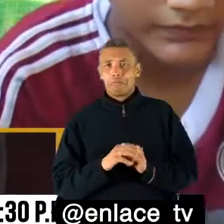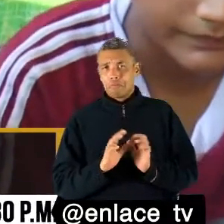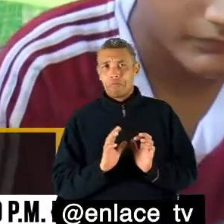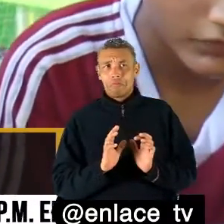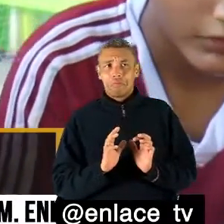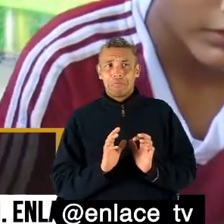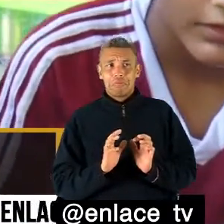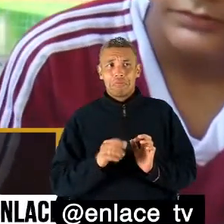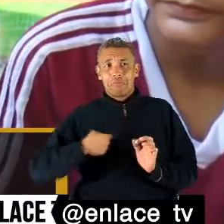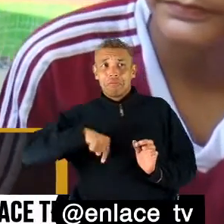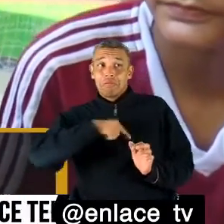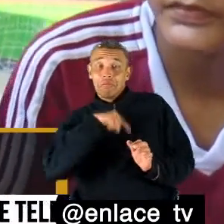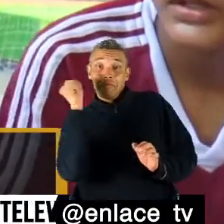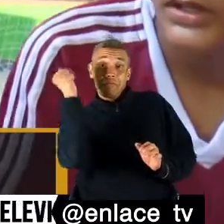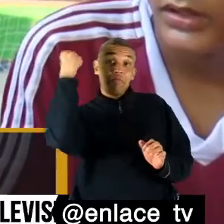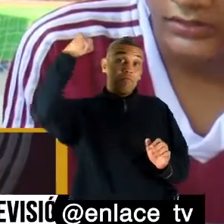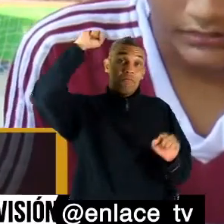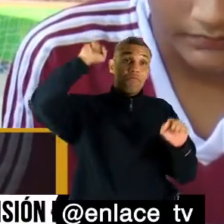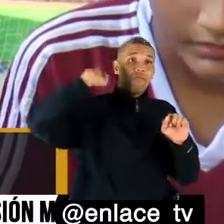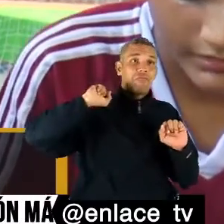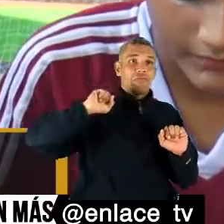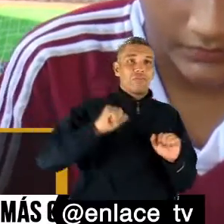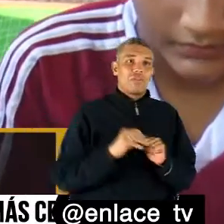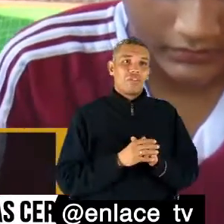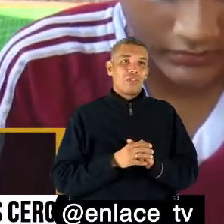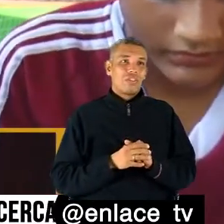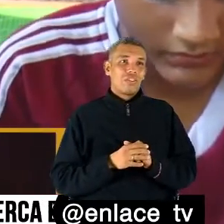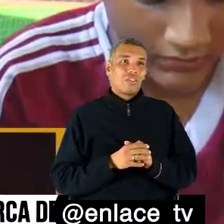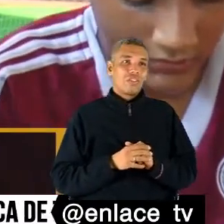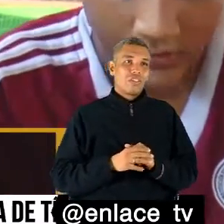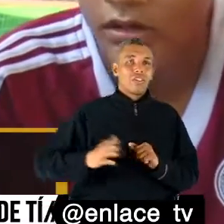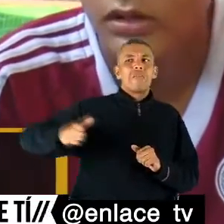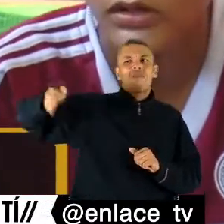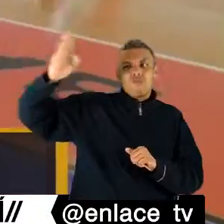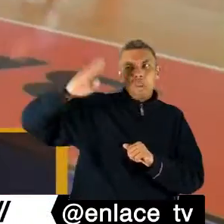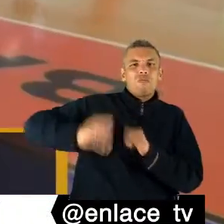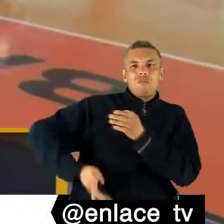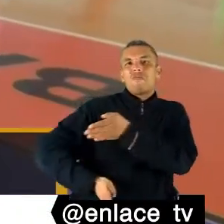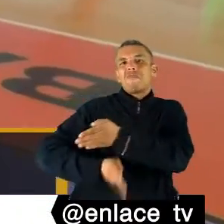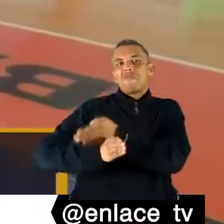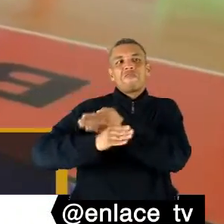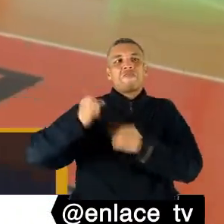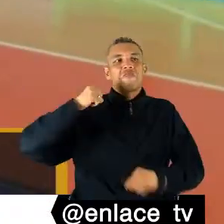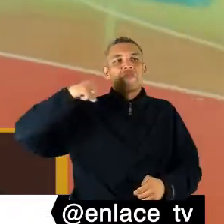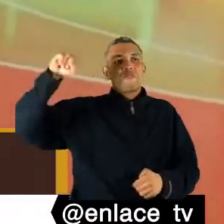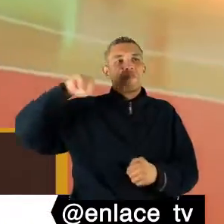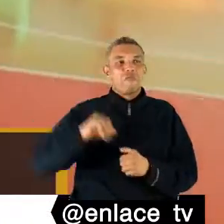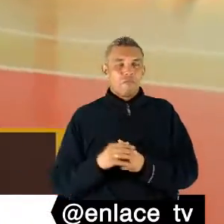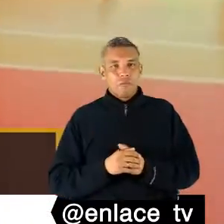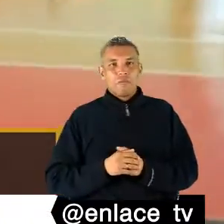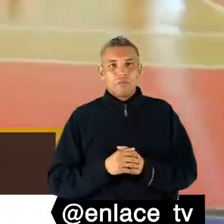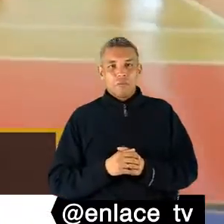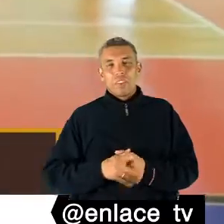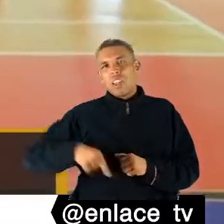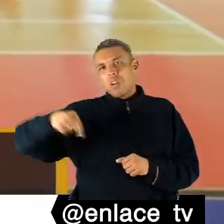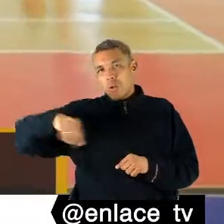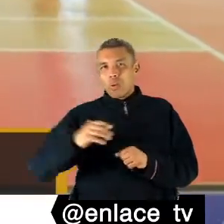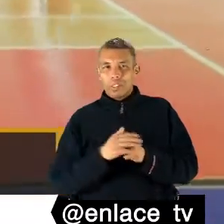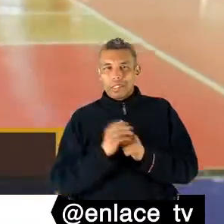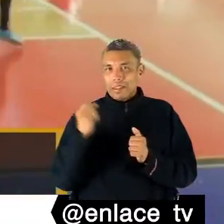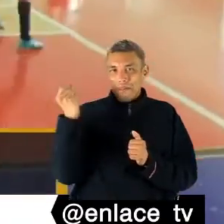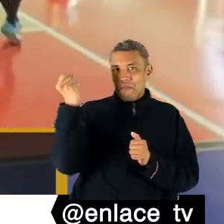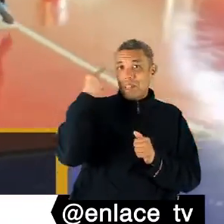que nos dio la victoria hoy. Y pues bueno, de la mano de Dios vamos a seguir ganando. La fecha de hoy de microfútbol correspondió a la primera